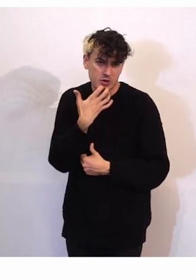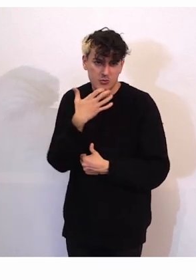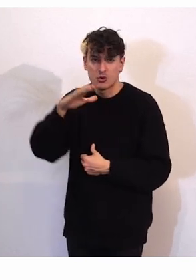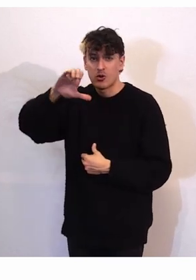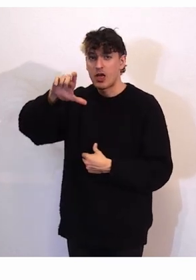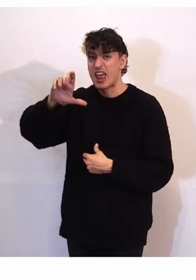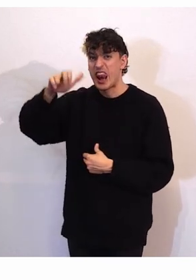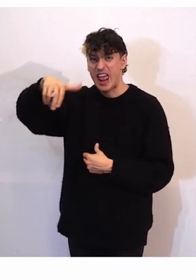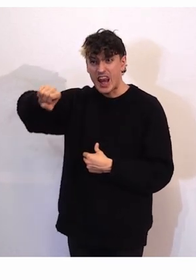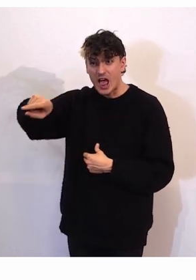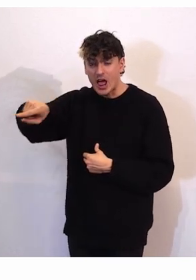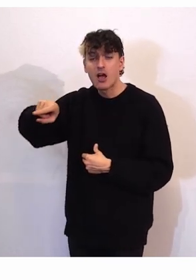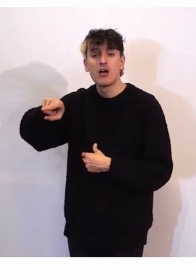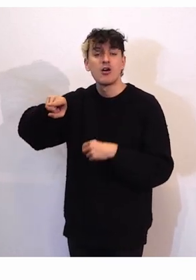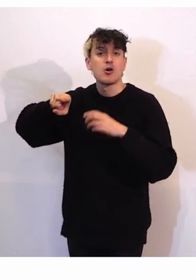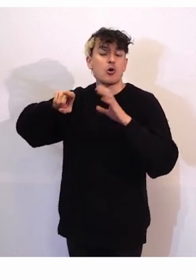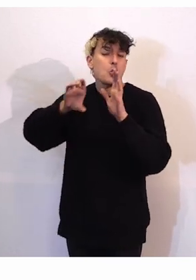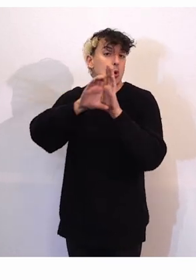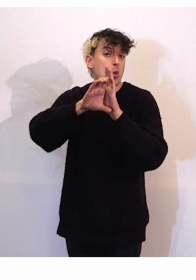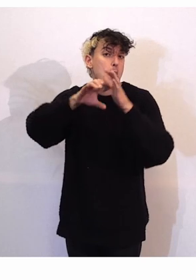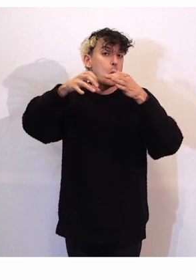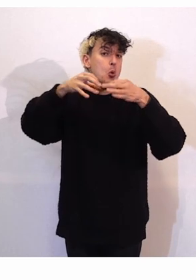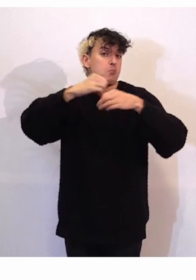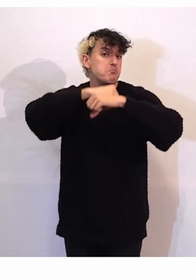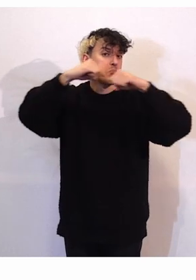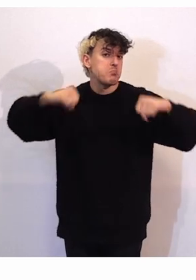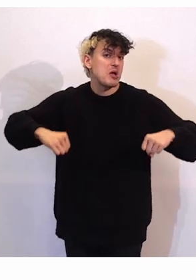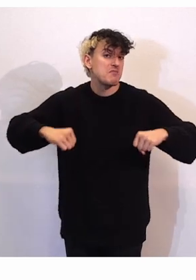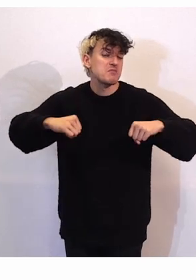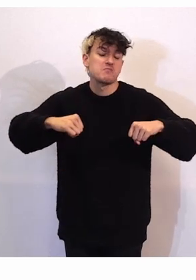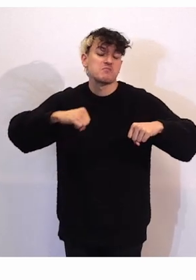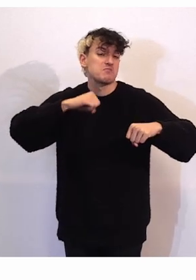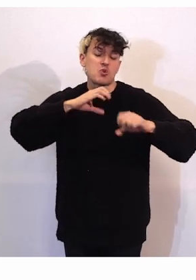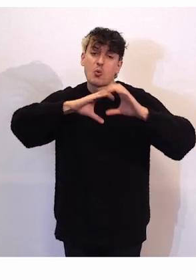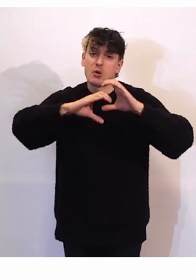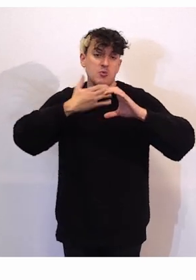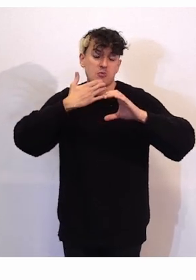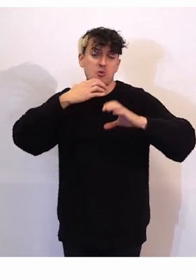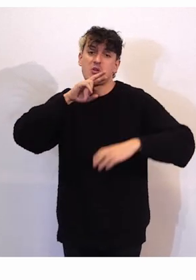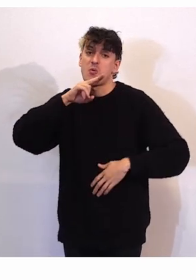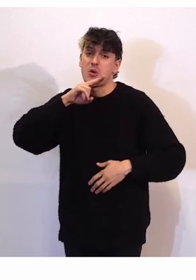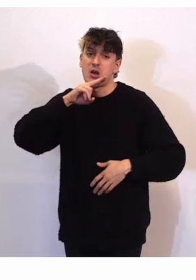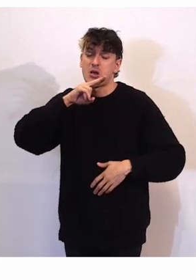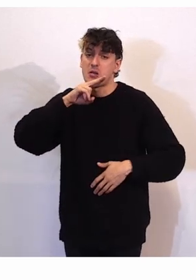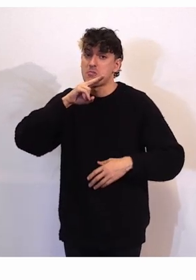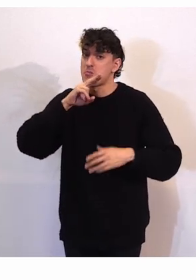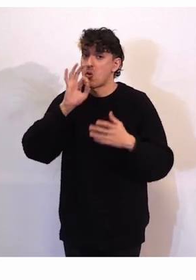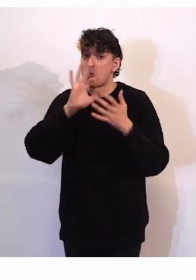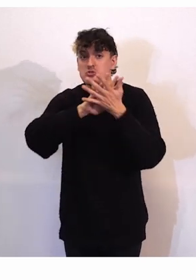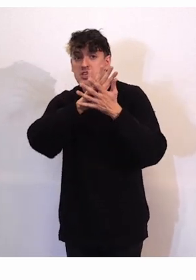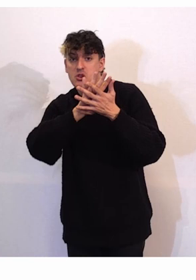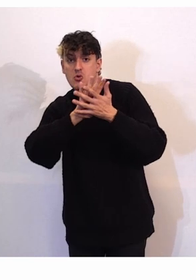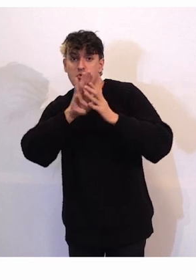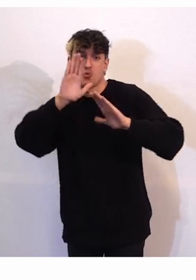que no se comunican con los códigos establecidos, no se comunican con lenguaje verbal, no se comunican con sistemas de signos o